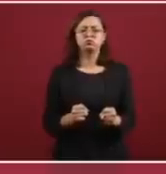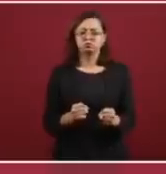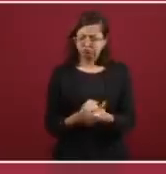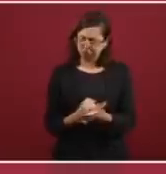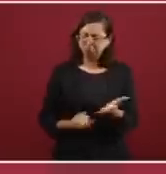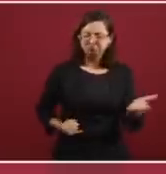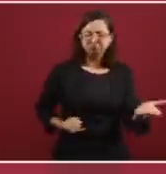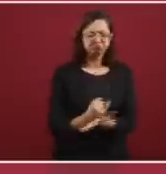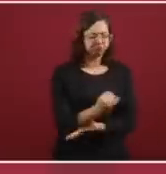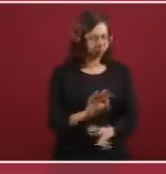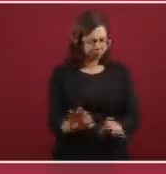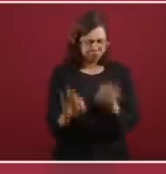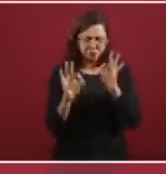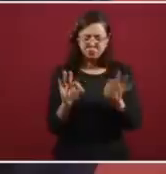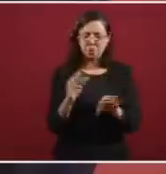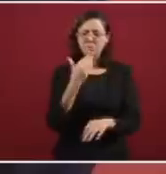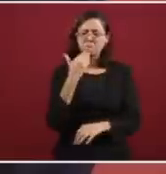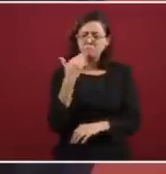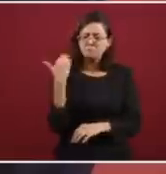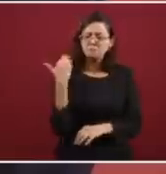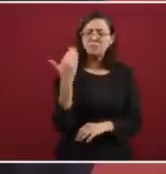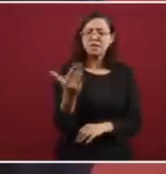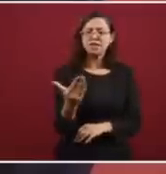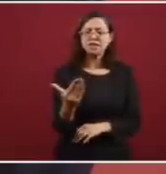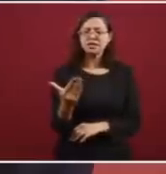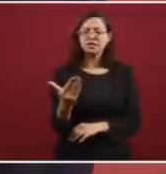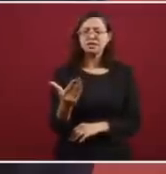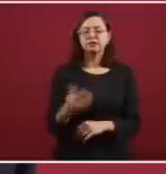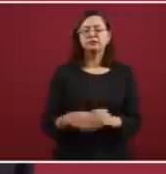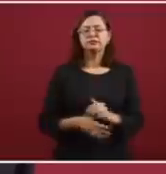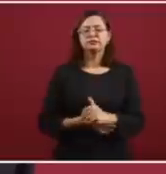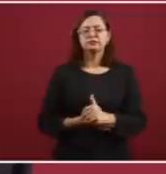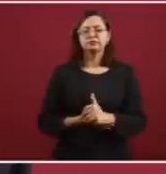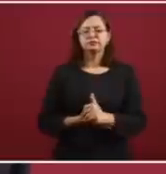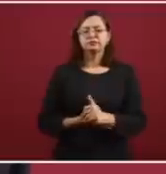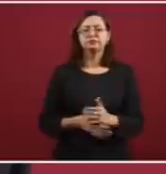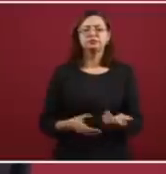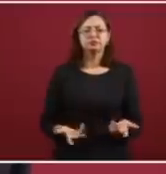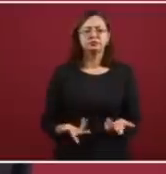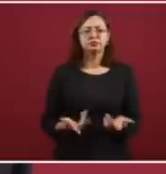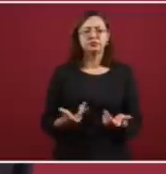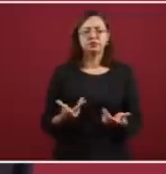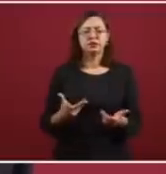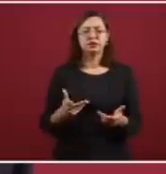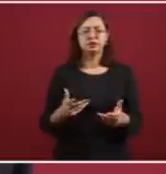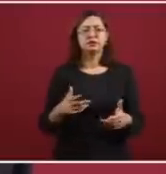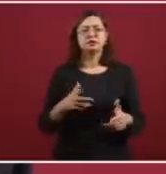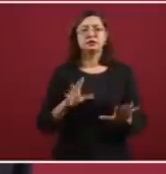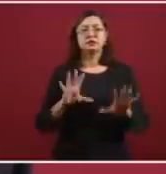buena la decisión de frenar, de detener el operativo,